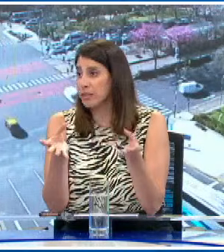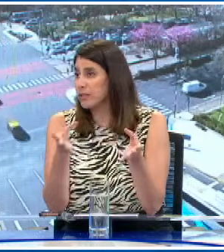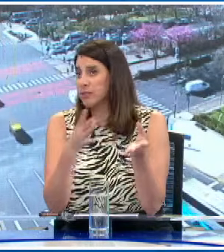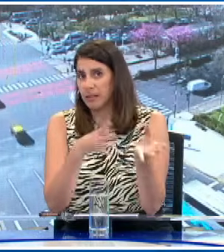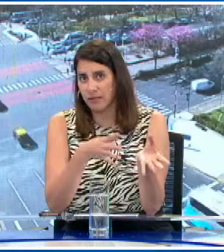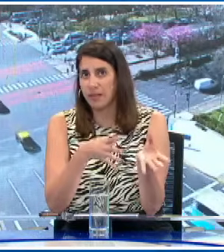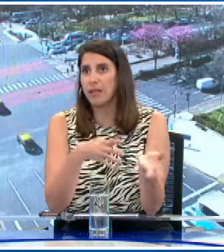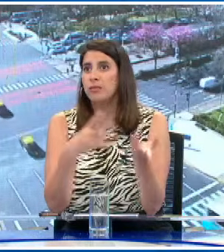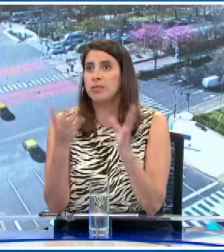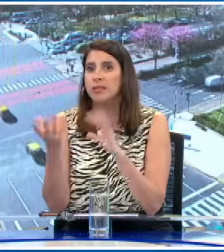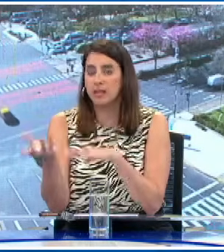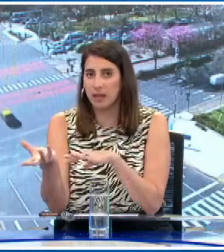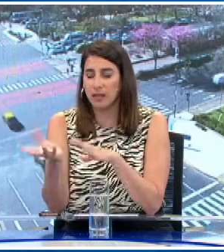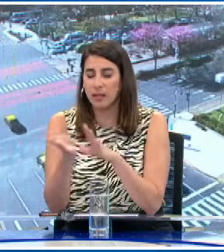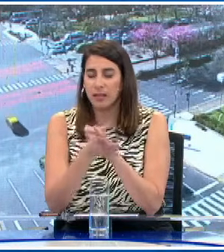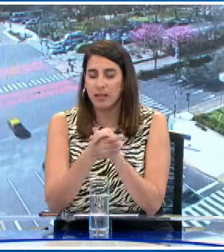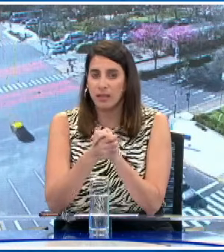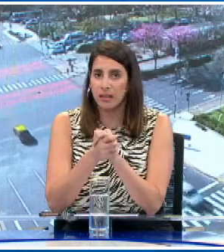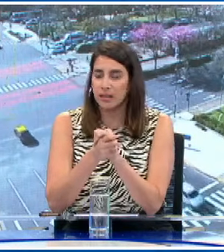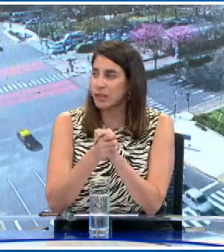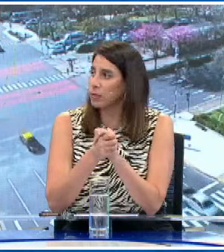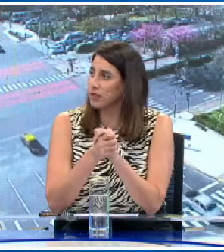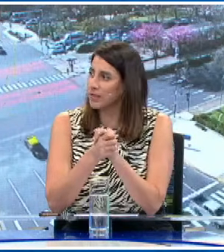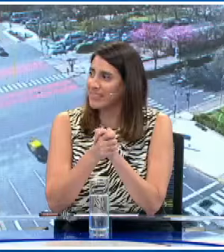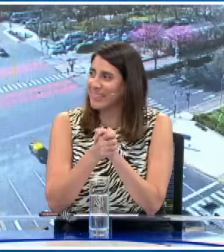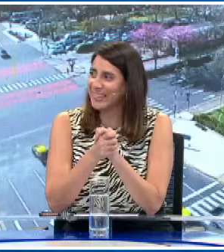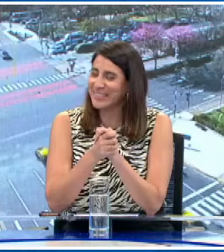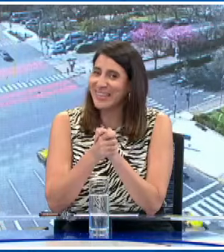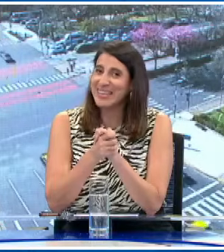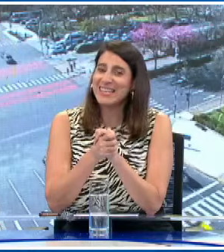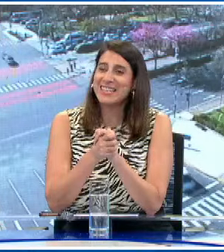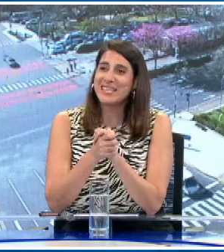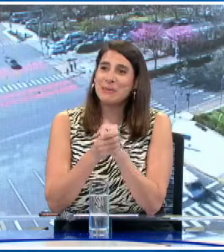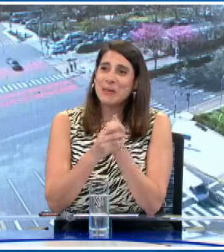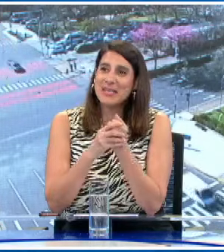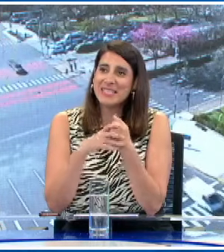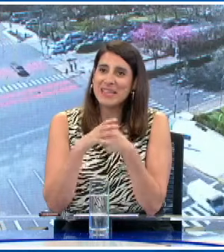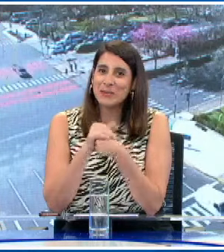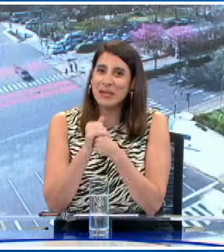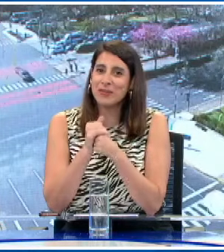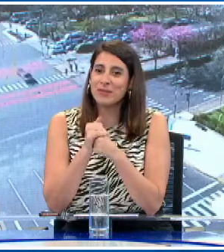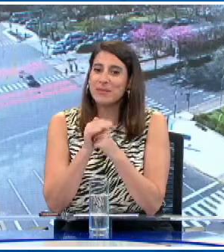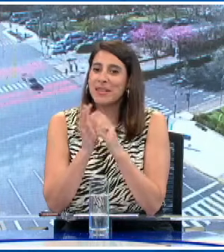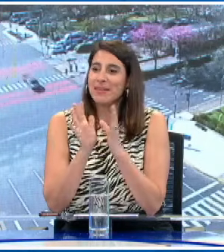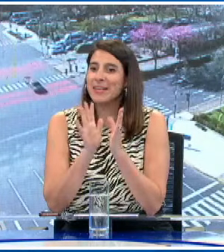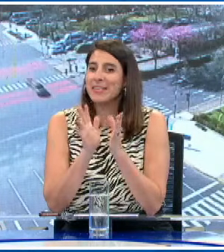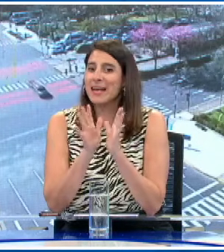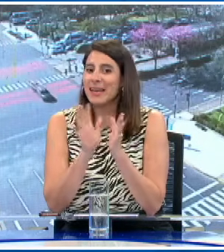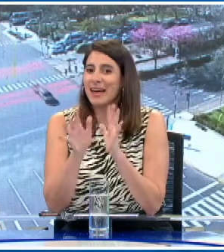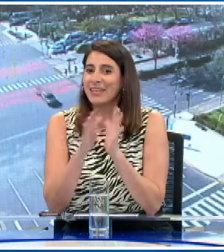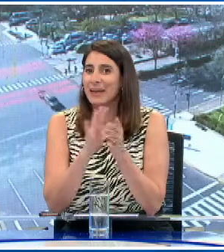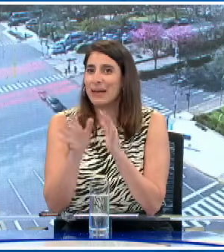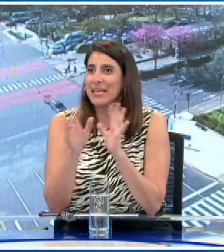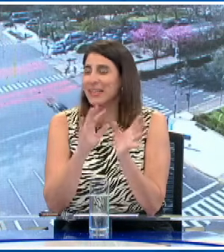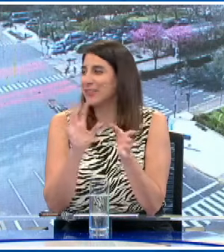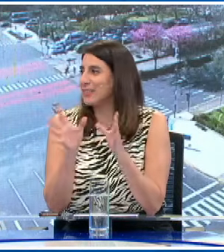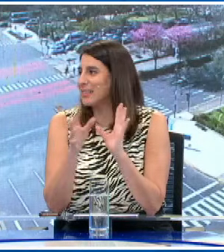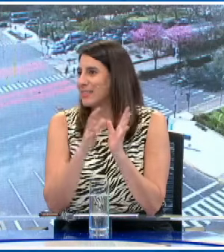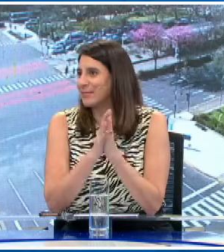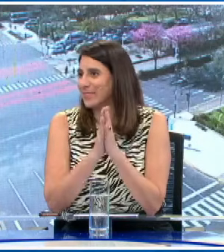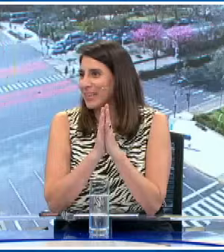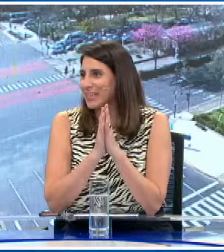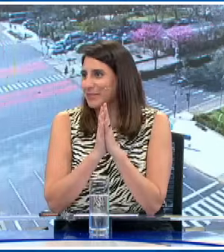determinados artículos, el FAL era uno, el título 26, y después de alguna forma empezaban a tambalear,